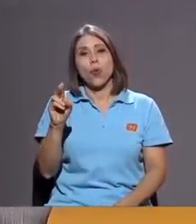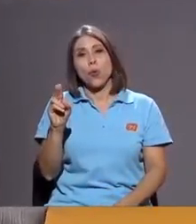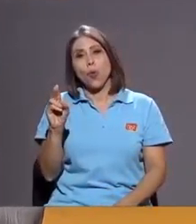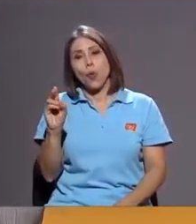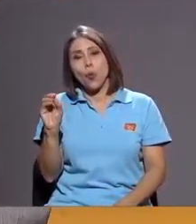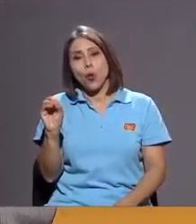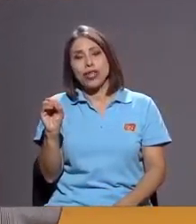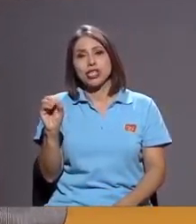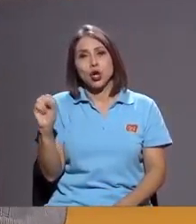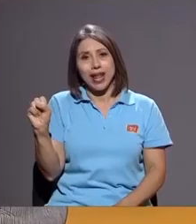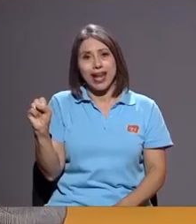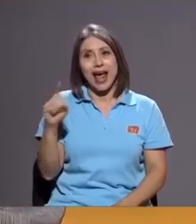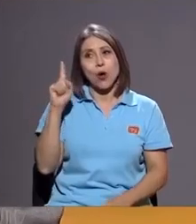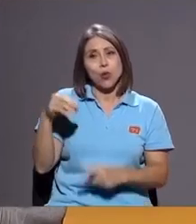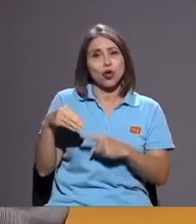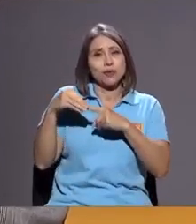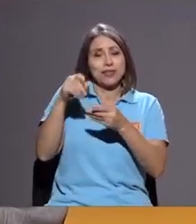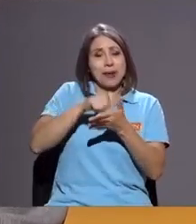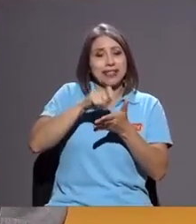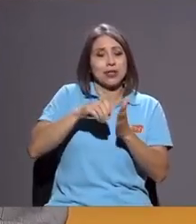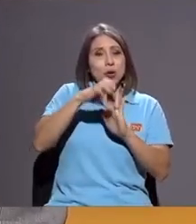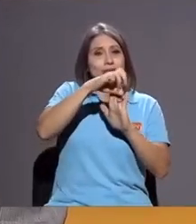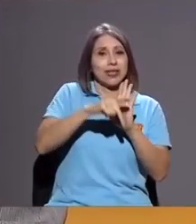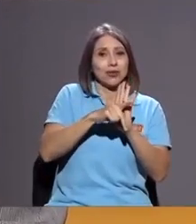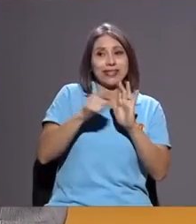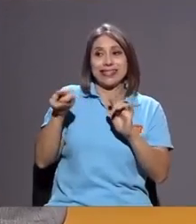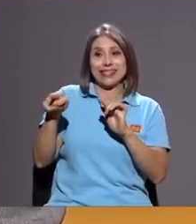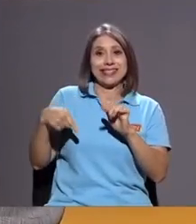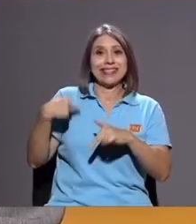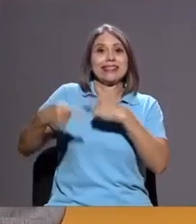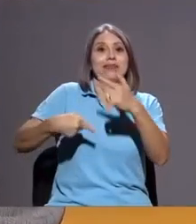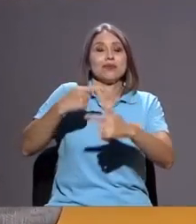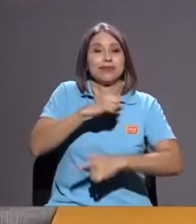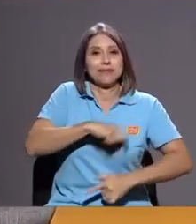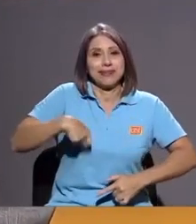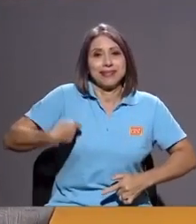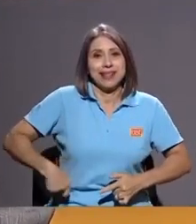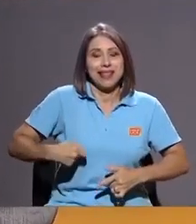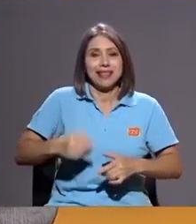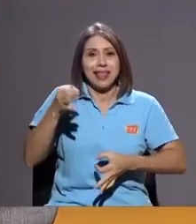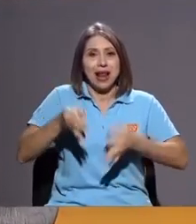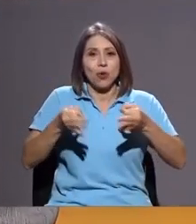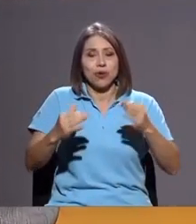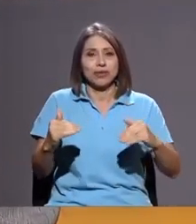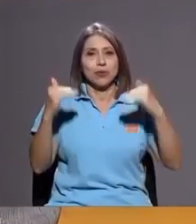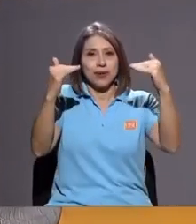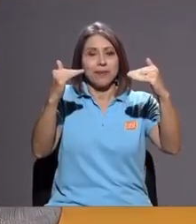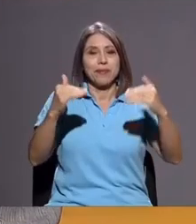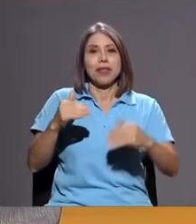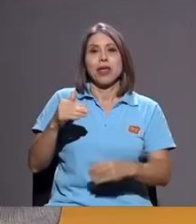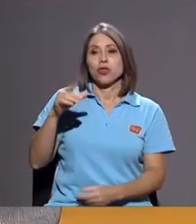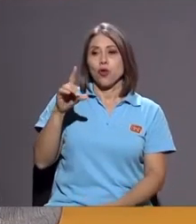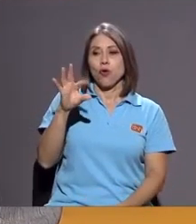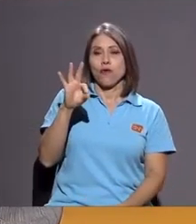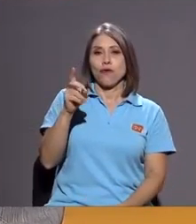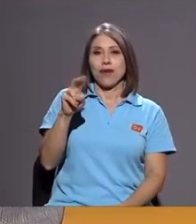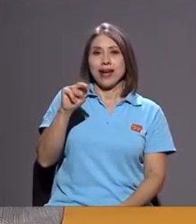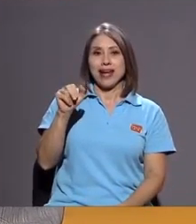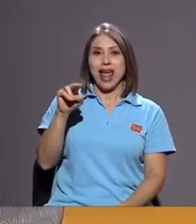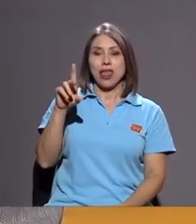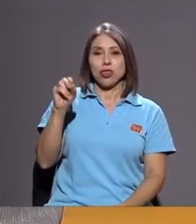constituyentes, y que posteriormente llegó a ser justamente presidente de la Corte Suprema de Justicia. Don Fernando Baudrill fue el que presentó